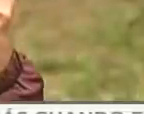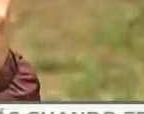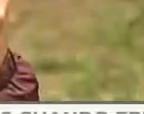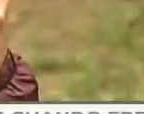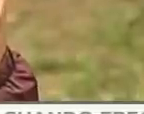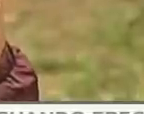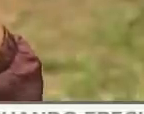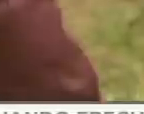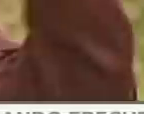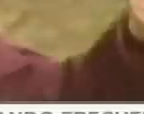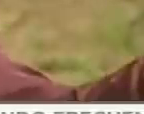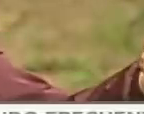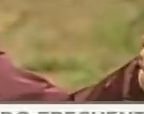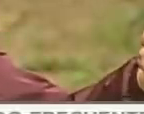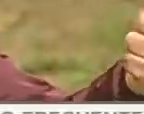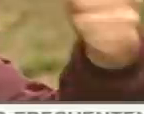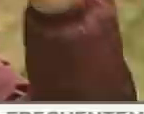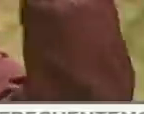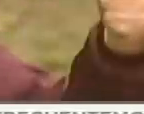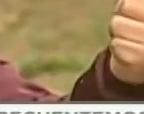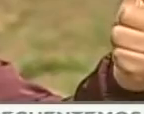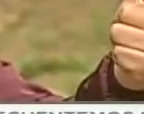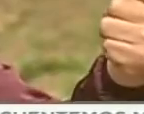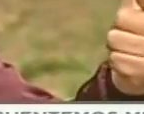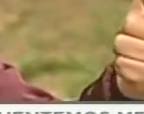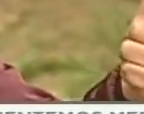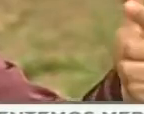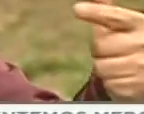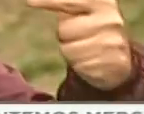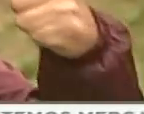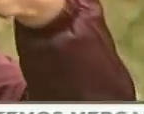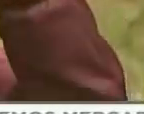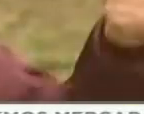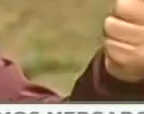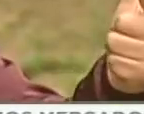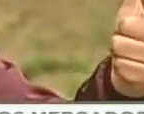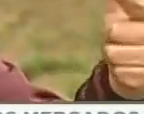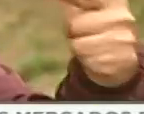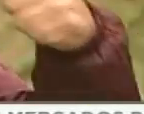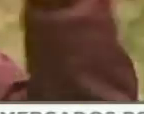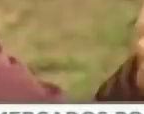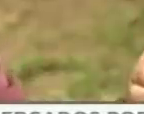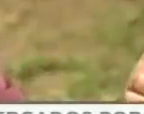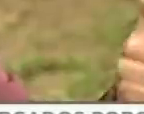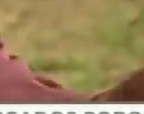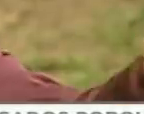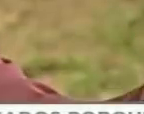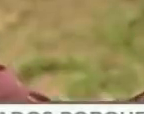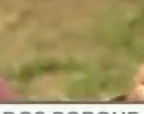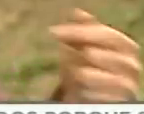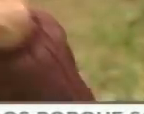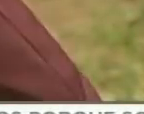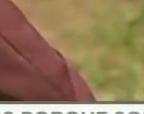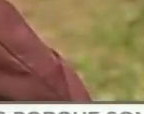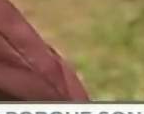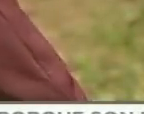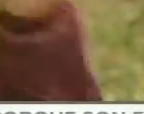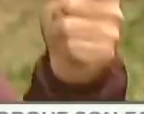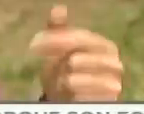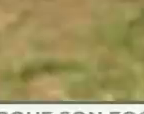para preguntar directamente a las unidades de la Policía Metropolitana en el centro de Caracas qué era lo que estaba sucediendo, cuál era, que le dieran parte